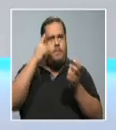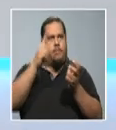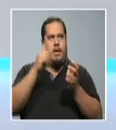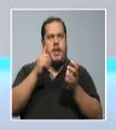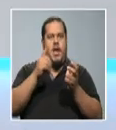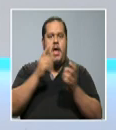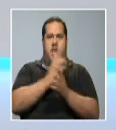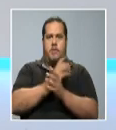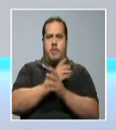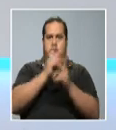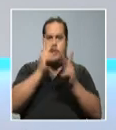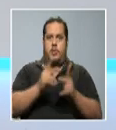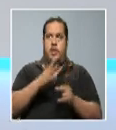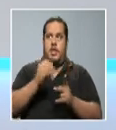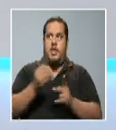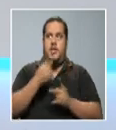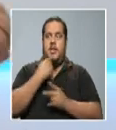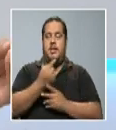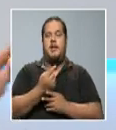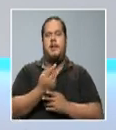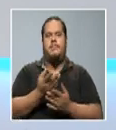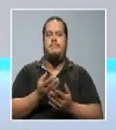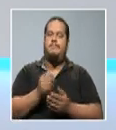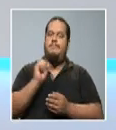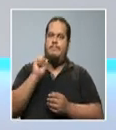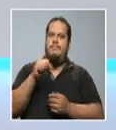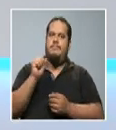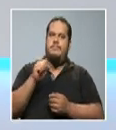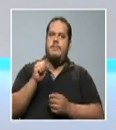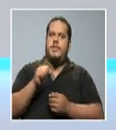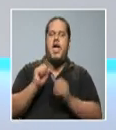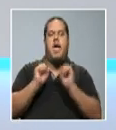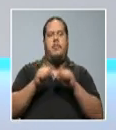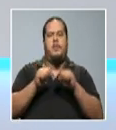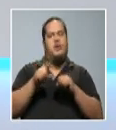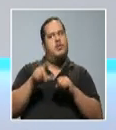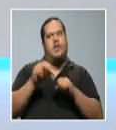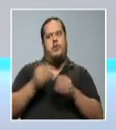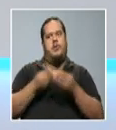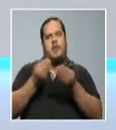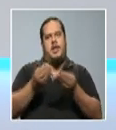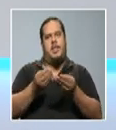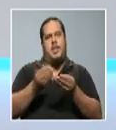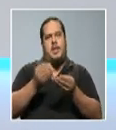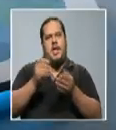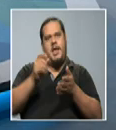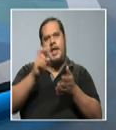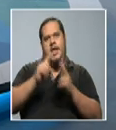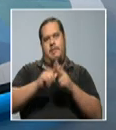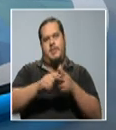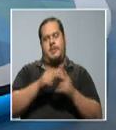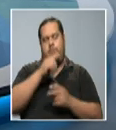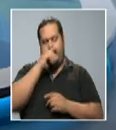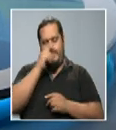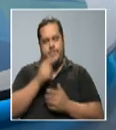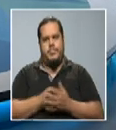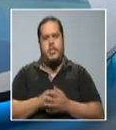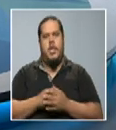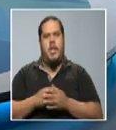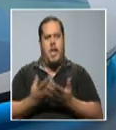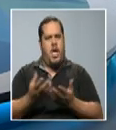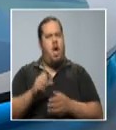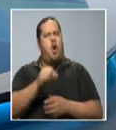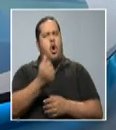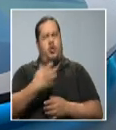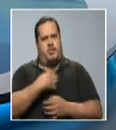con cierta certeza decirle, mire, sí, hay posibilidades de que obtenga el crédito. Don Dagoberto, otra queja